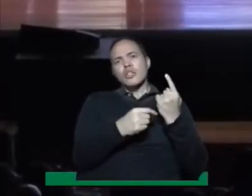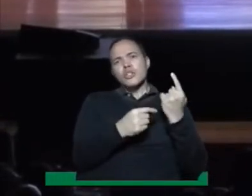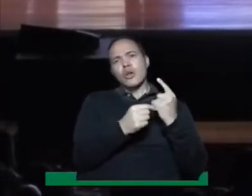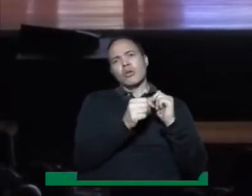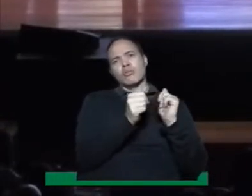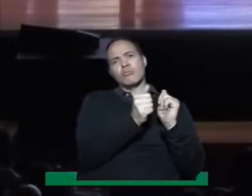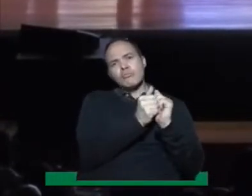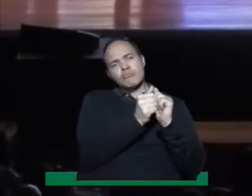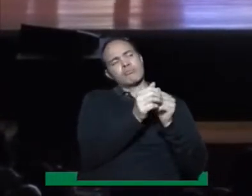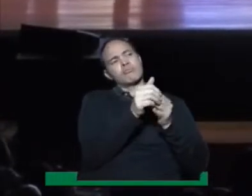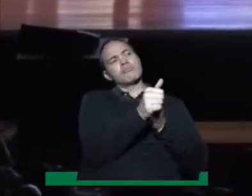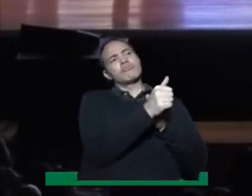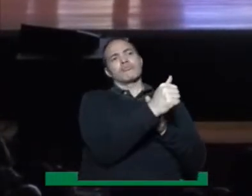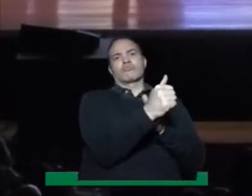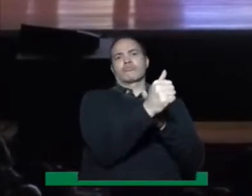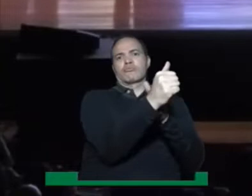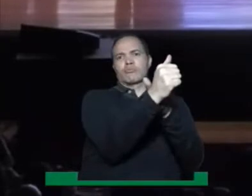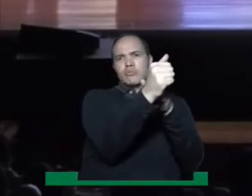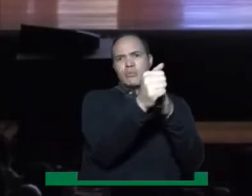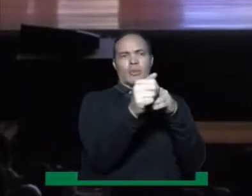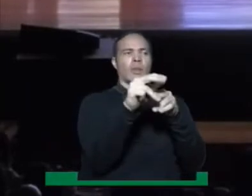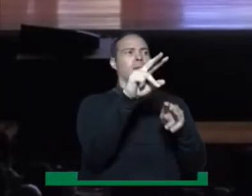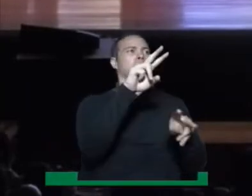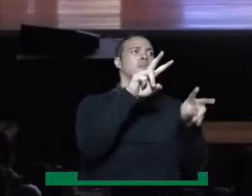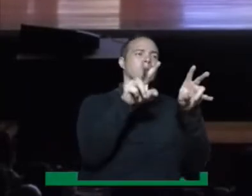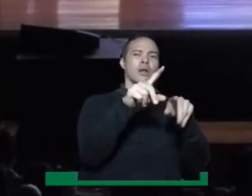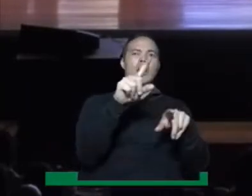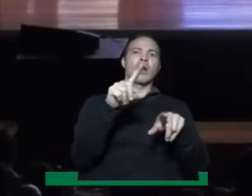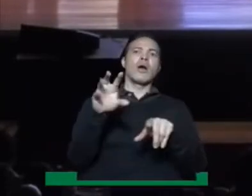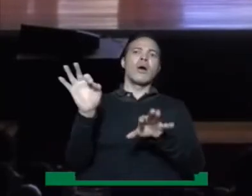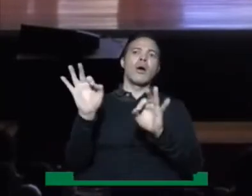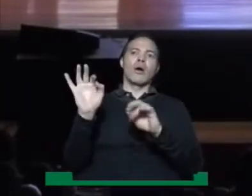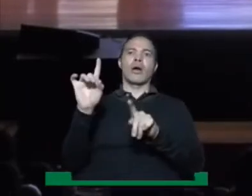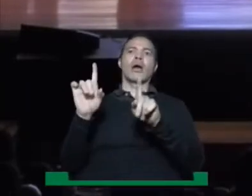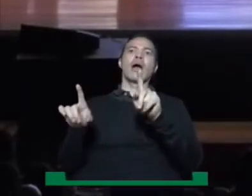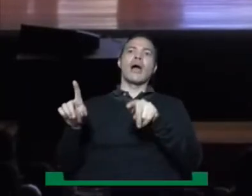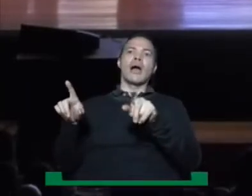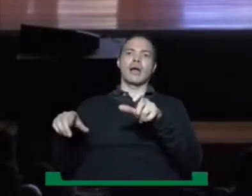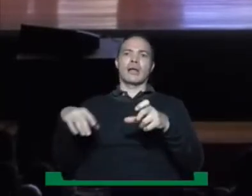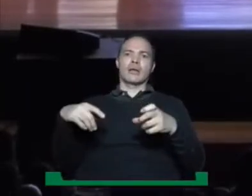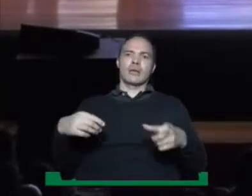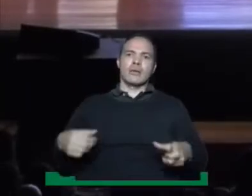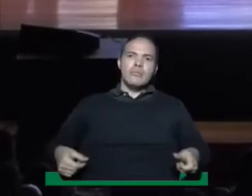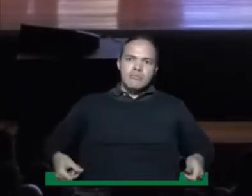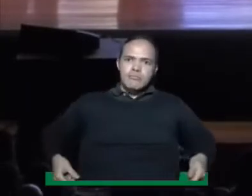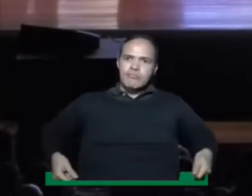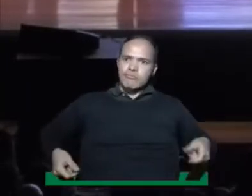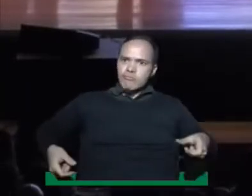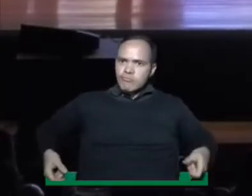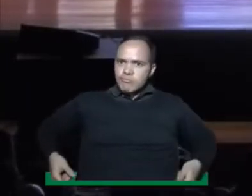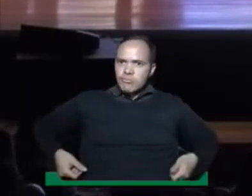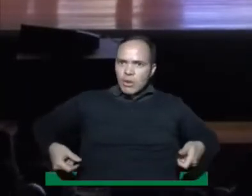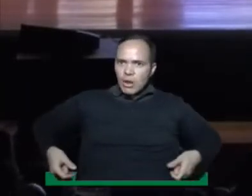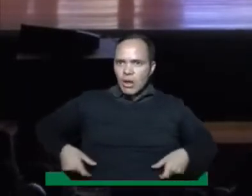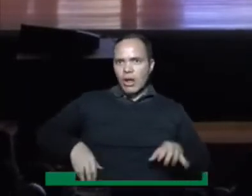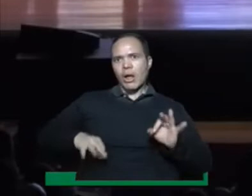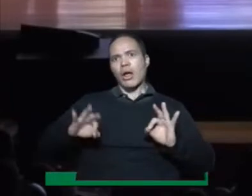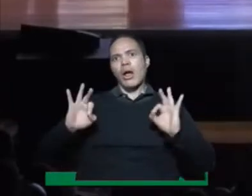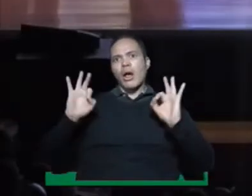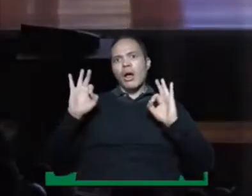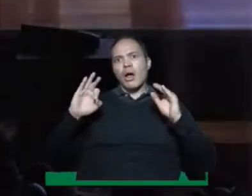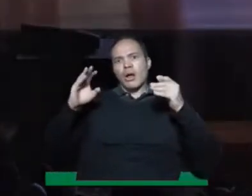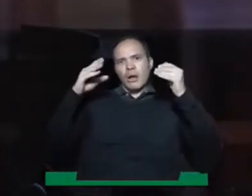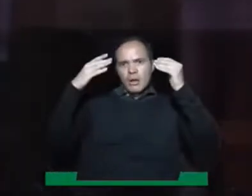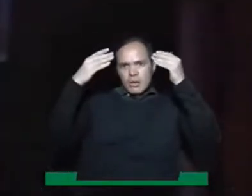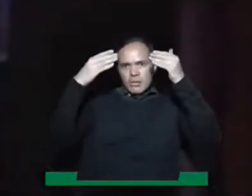para las personas que tengan de pronto una movilidad reducida las personas que tengan una discapacidad por